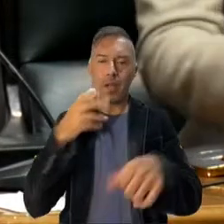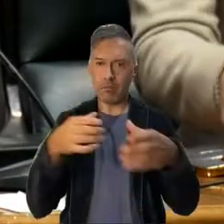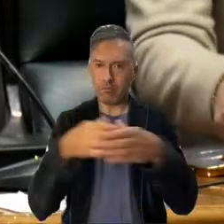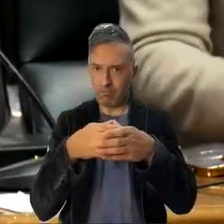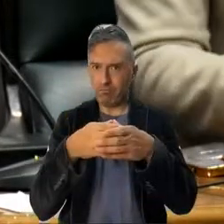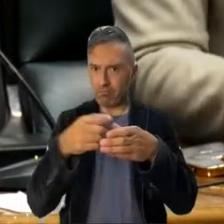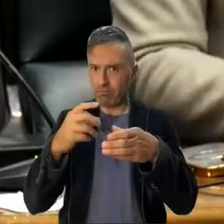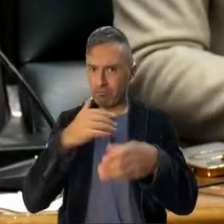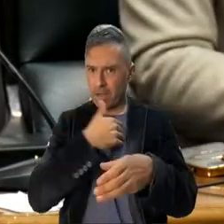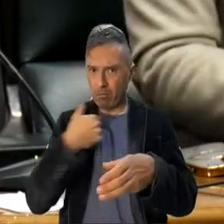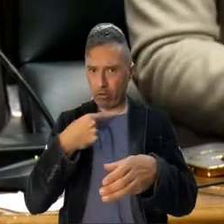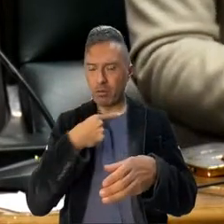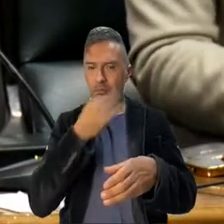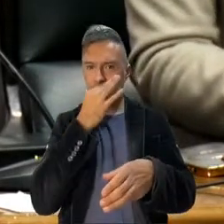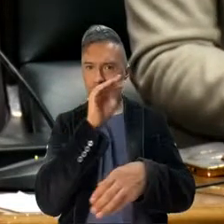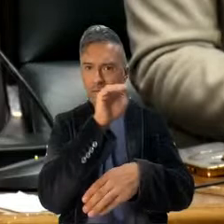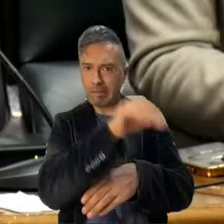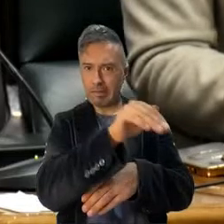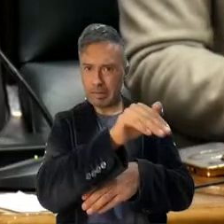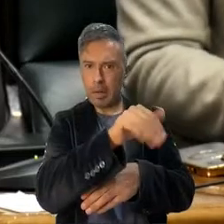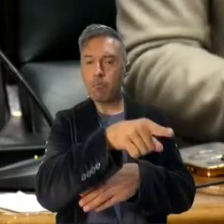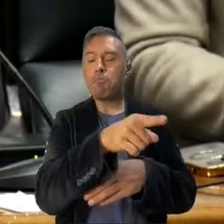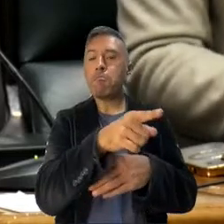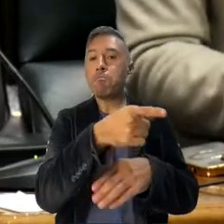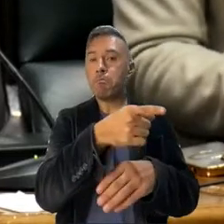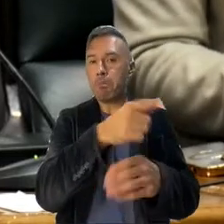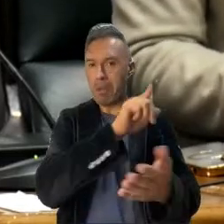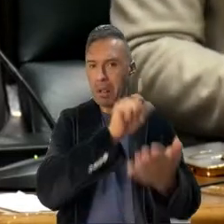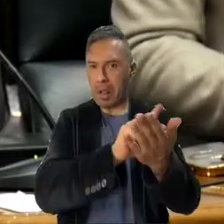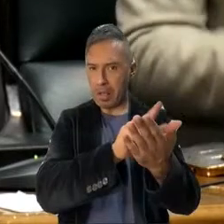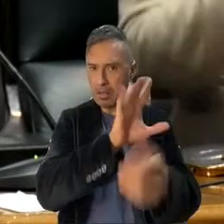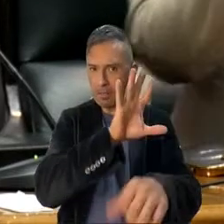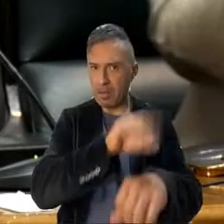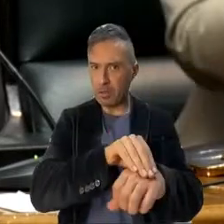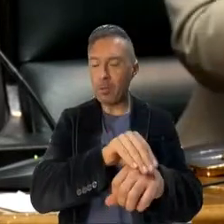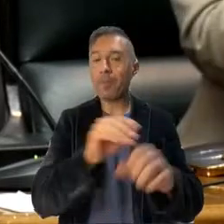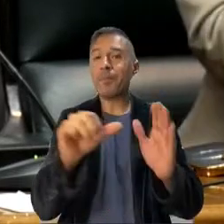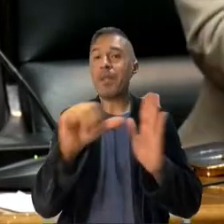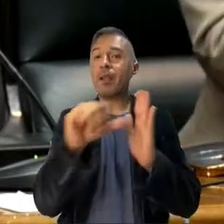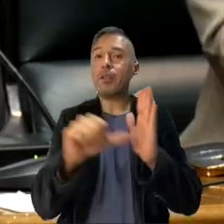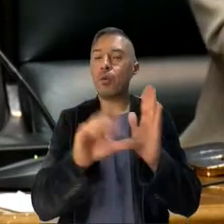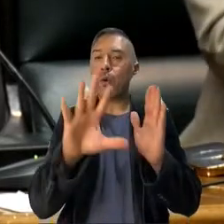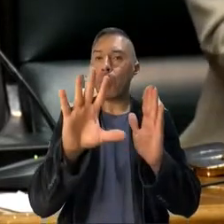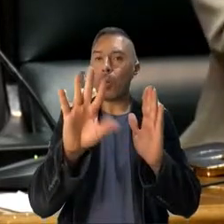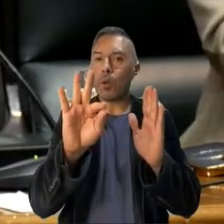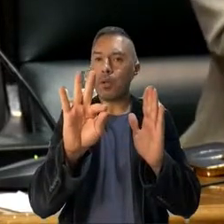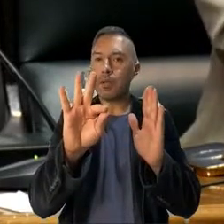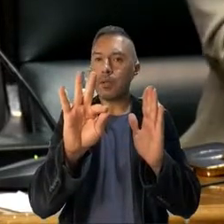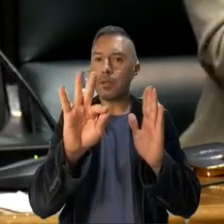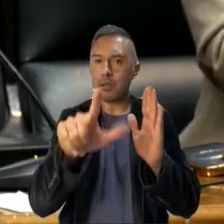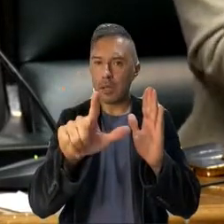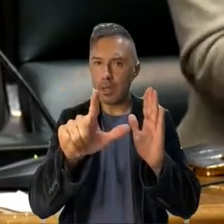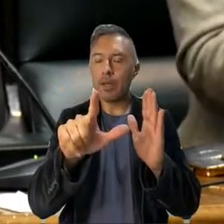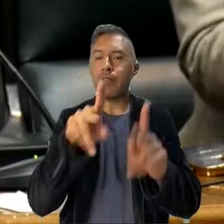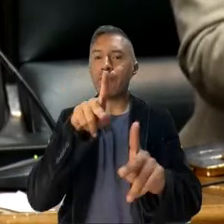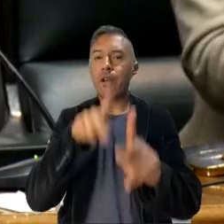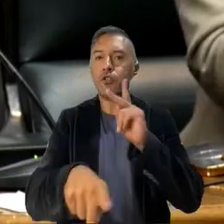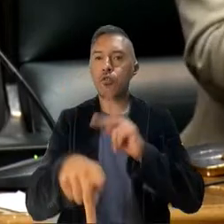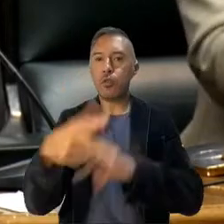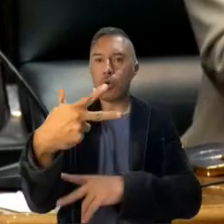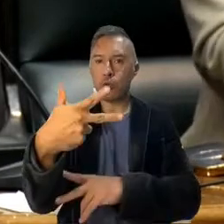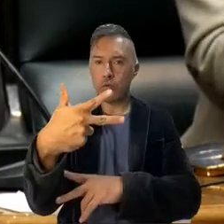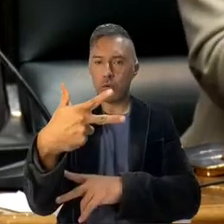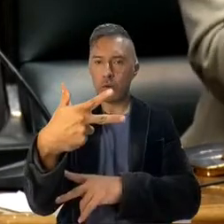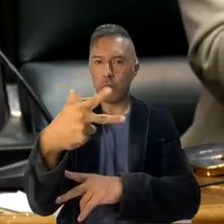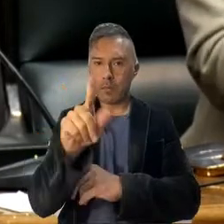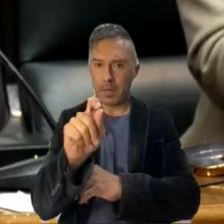para solicitarle que, en ejercicio de las atribuciones dispuestas en el artículo 47, fracciones 8,